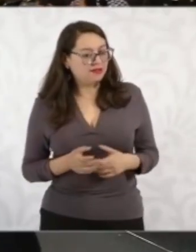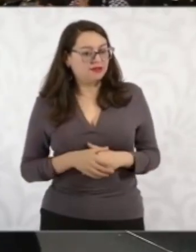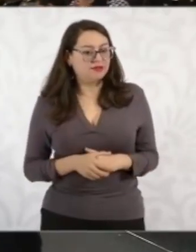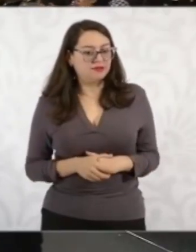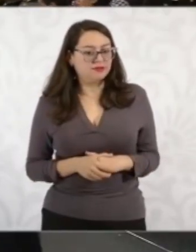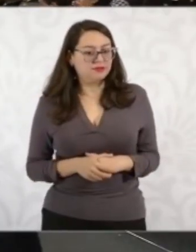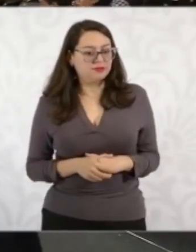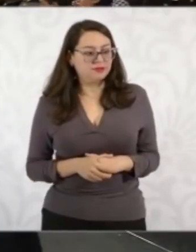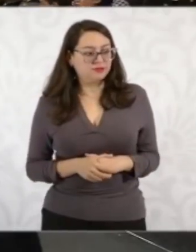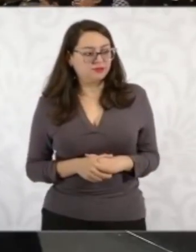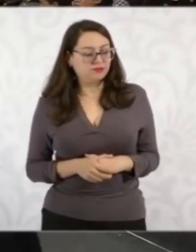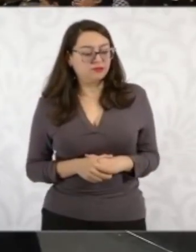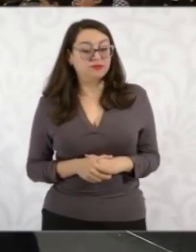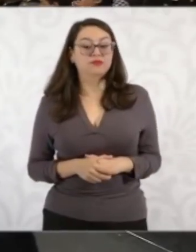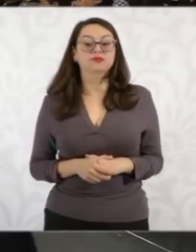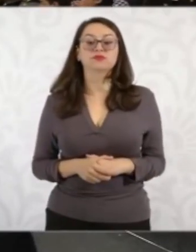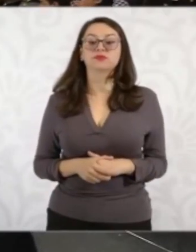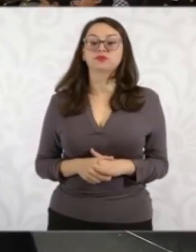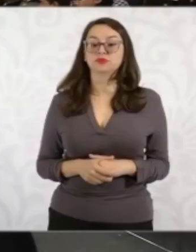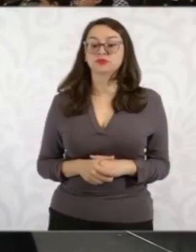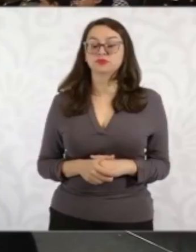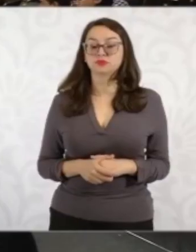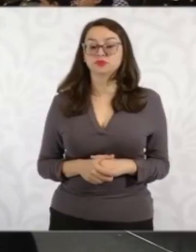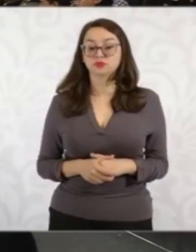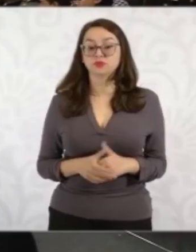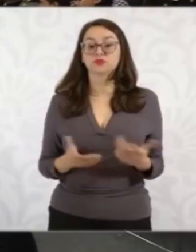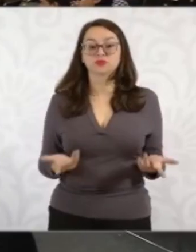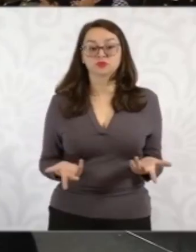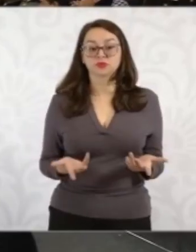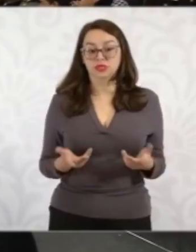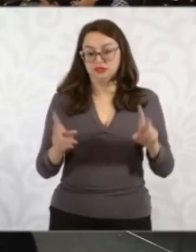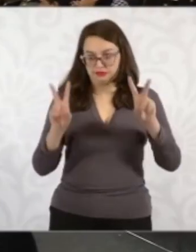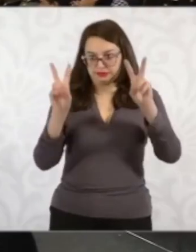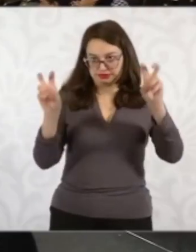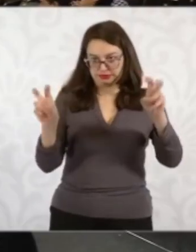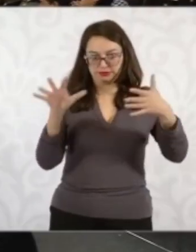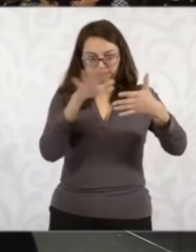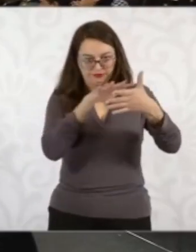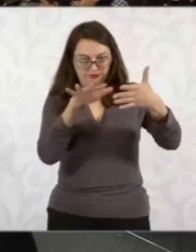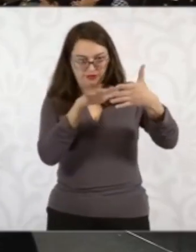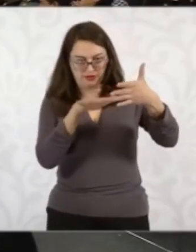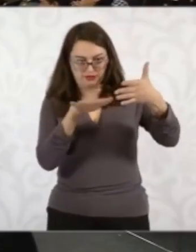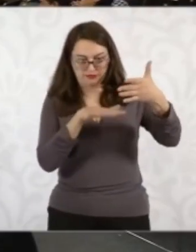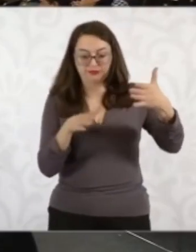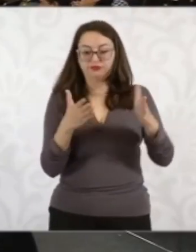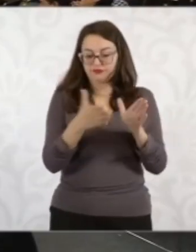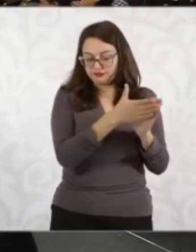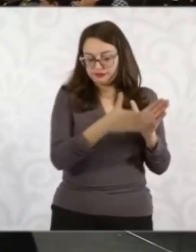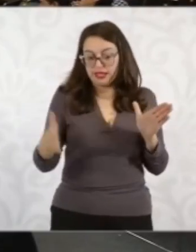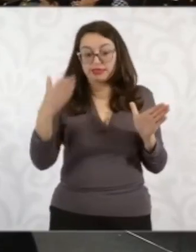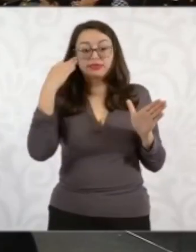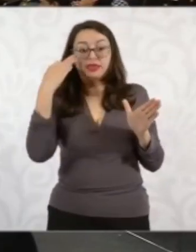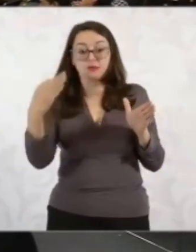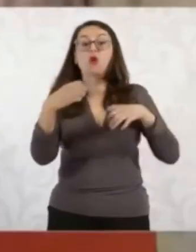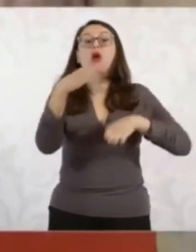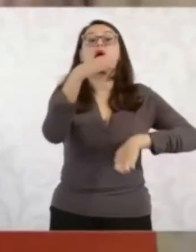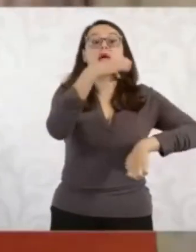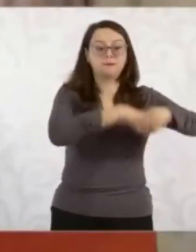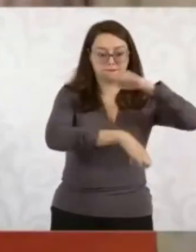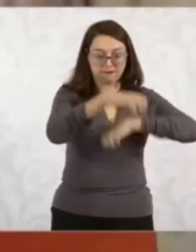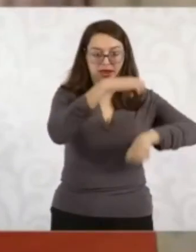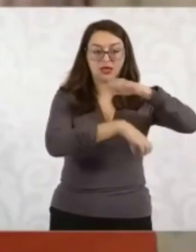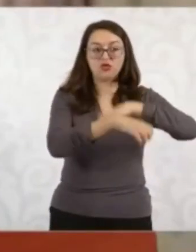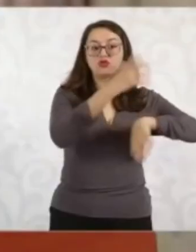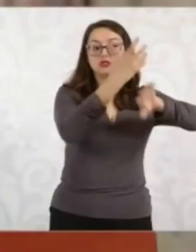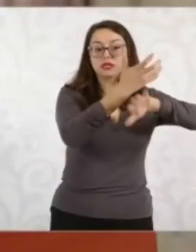Otro de los gobernadores que me mencionó Gavin era el embajador de Estados Unidos en México en aquel entonces,